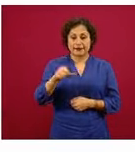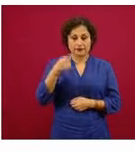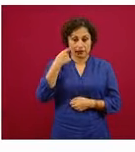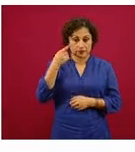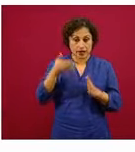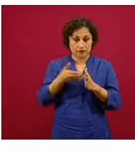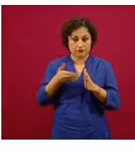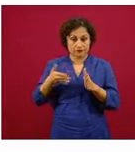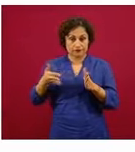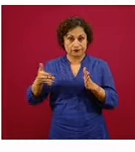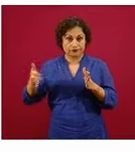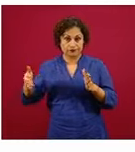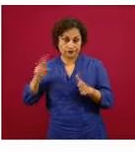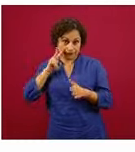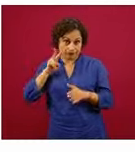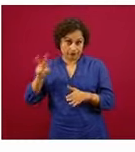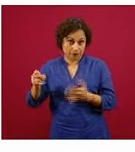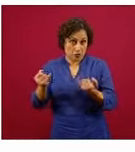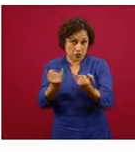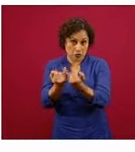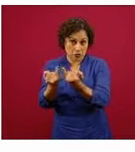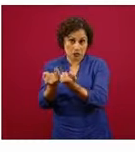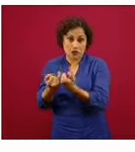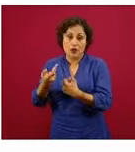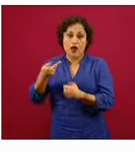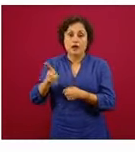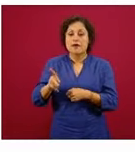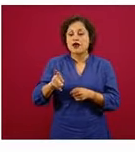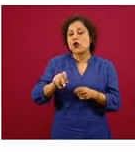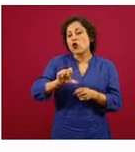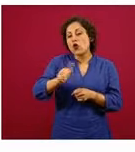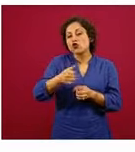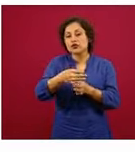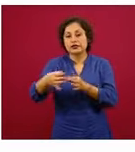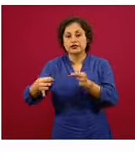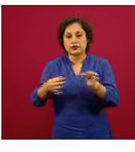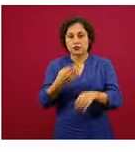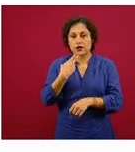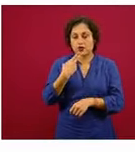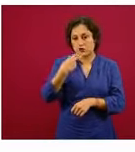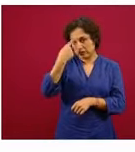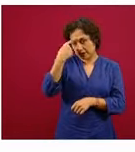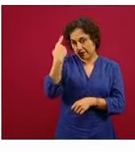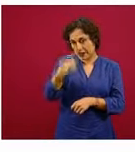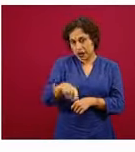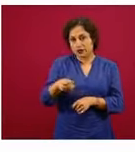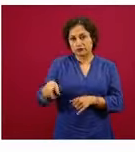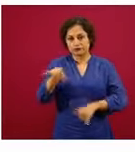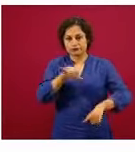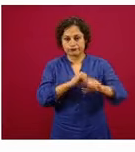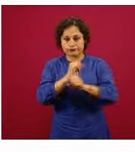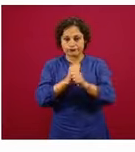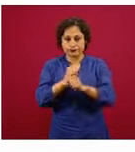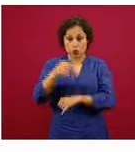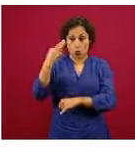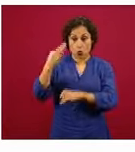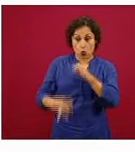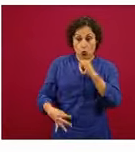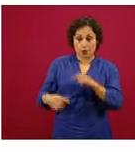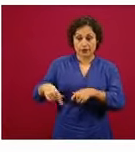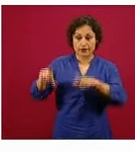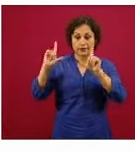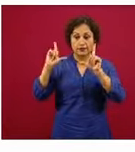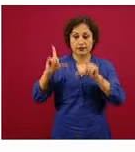que se usan diferentes proteínas virales clasificadas. En la siguiente, por favor, que es la última